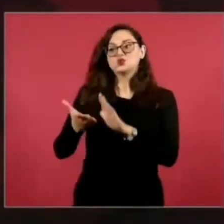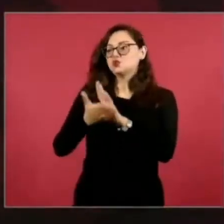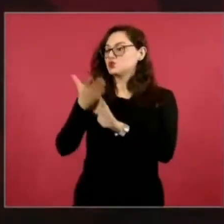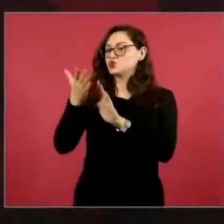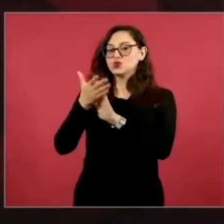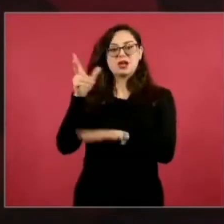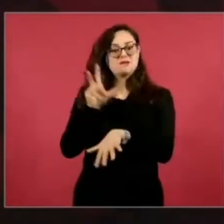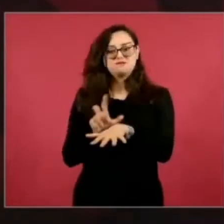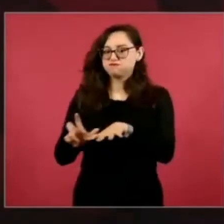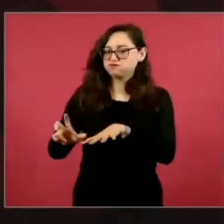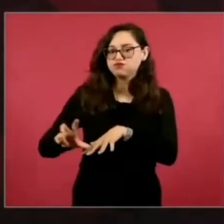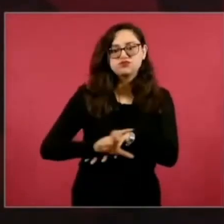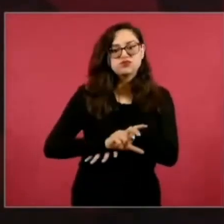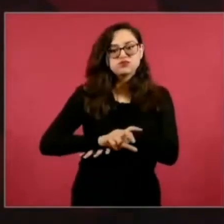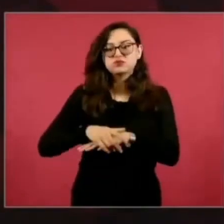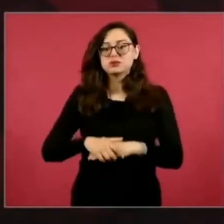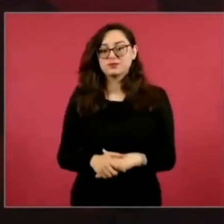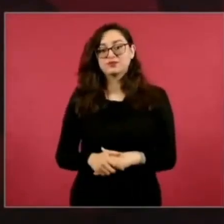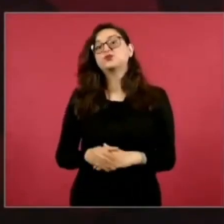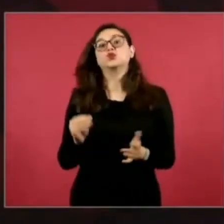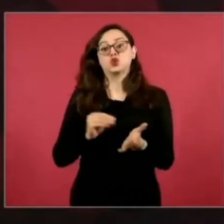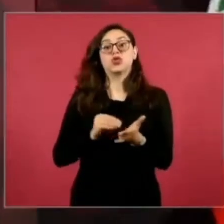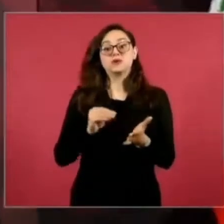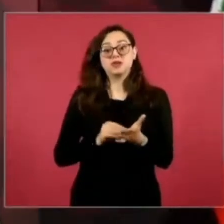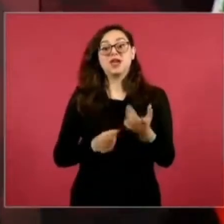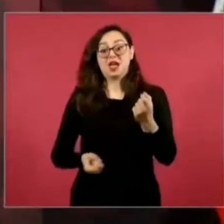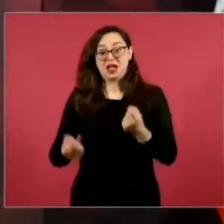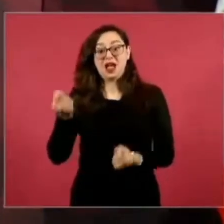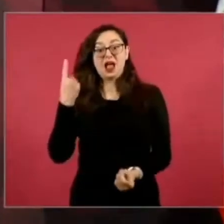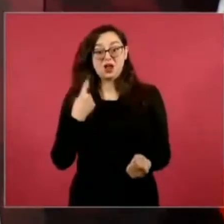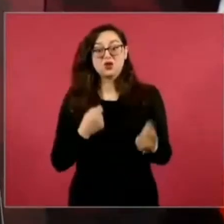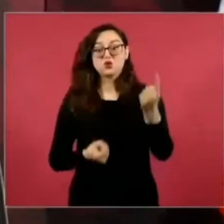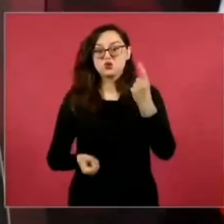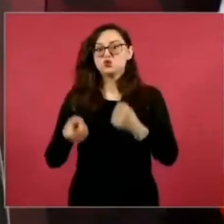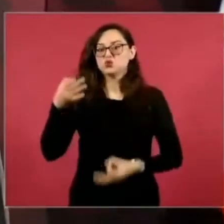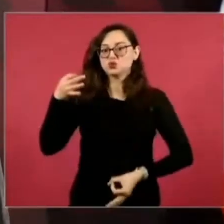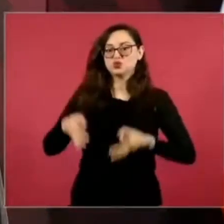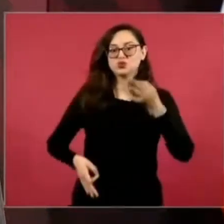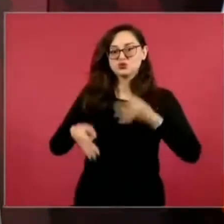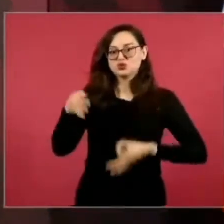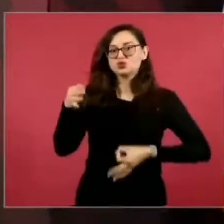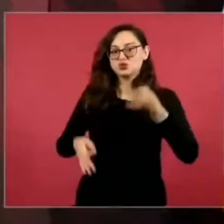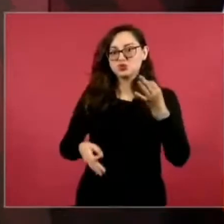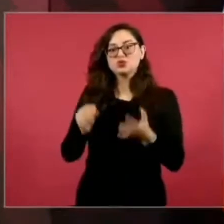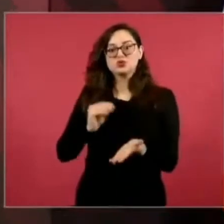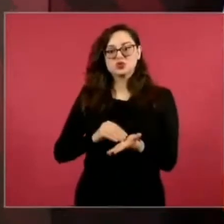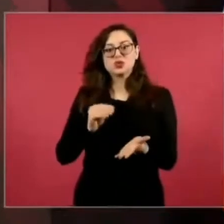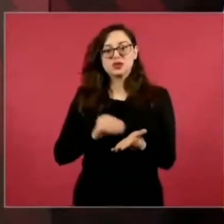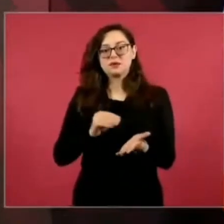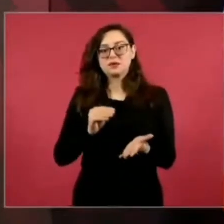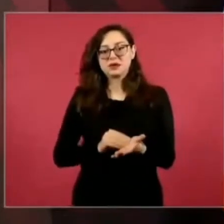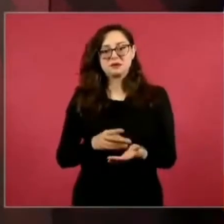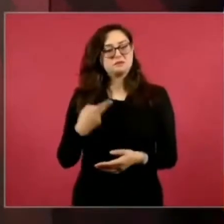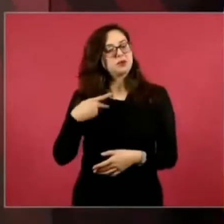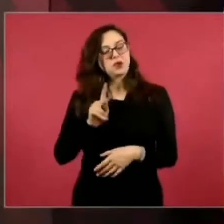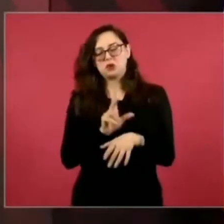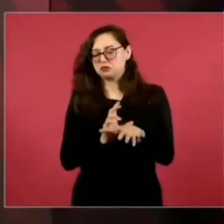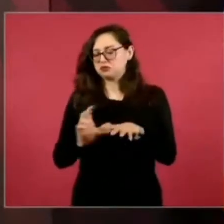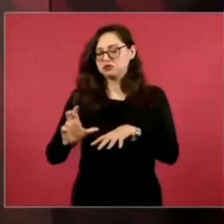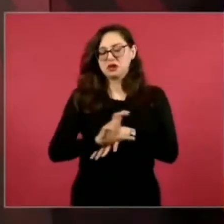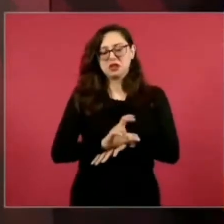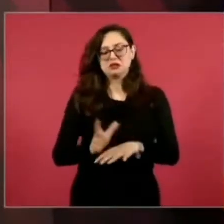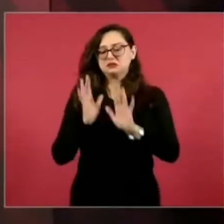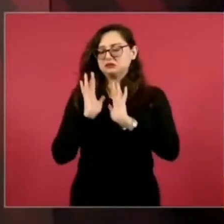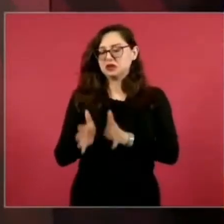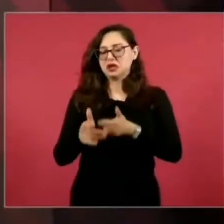Ahí todavía están queriendo parar el tren, nada más que ya no lo van a parar, porque ya